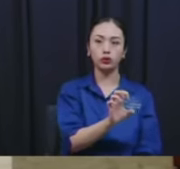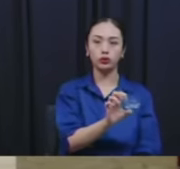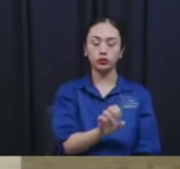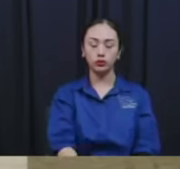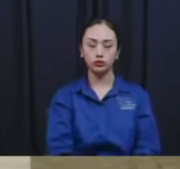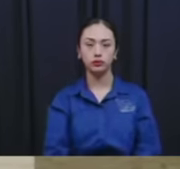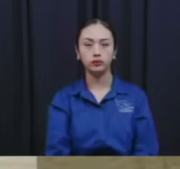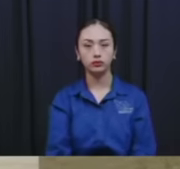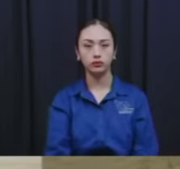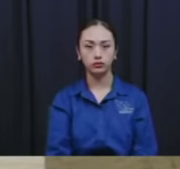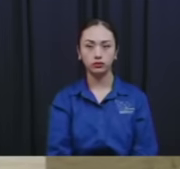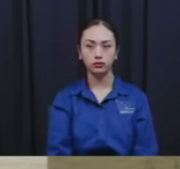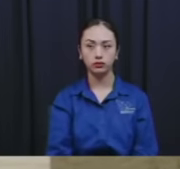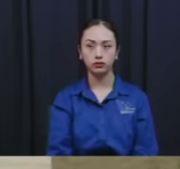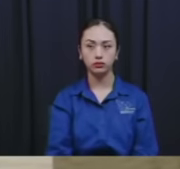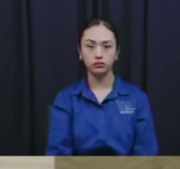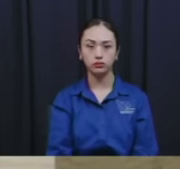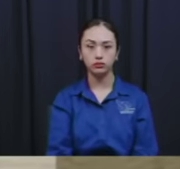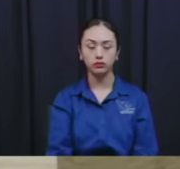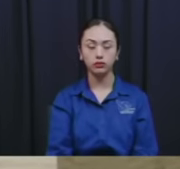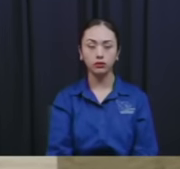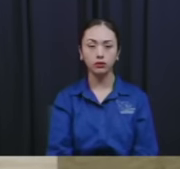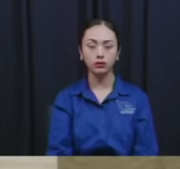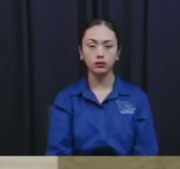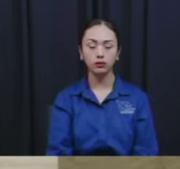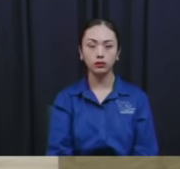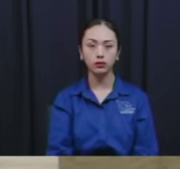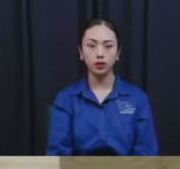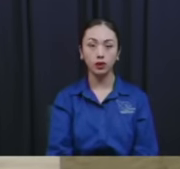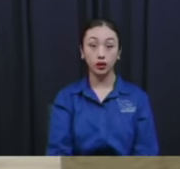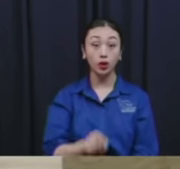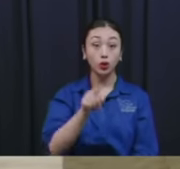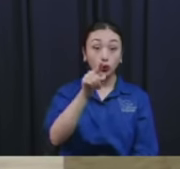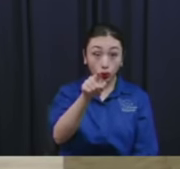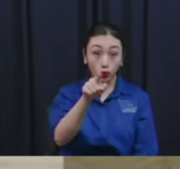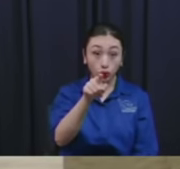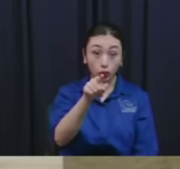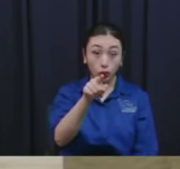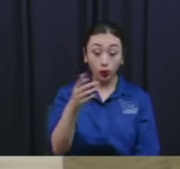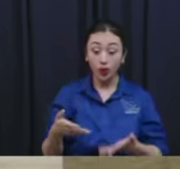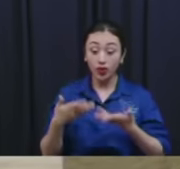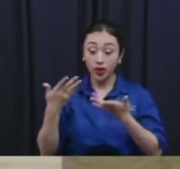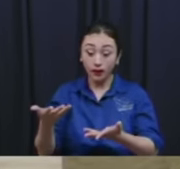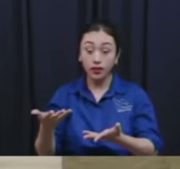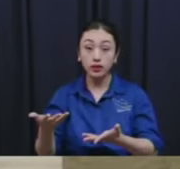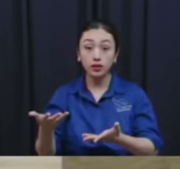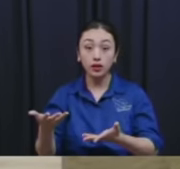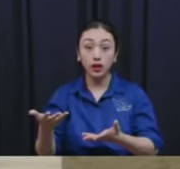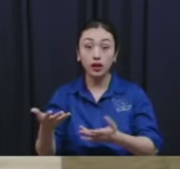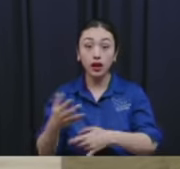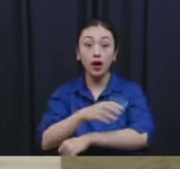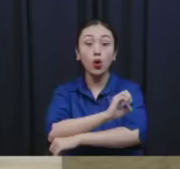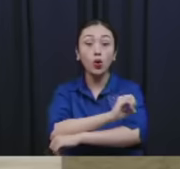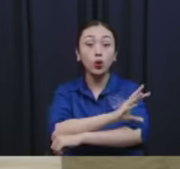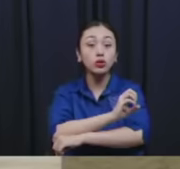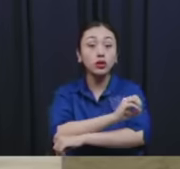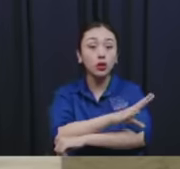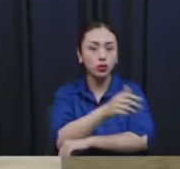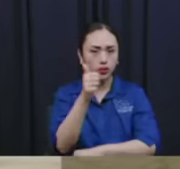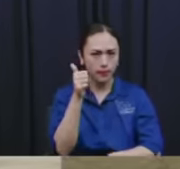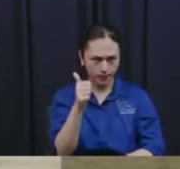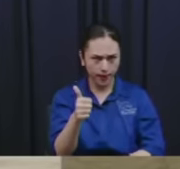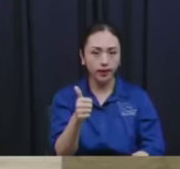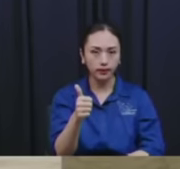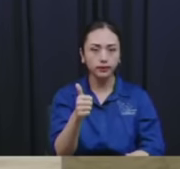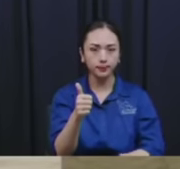te va a poner a su imagen tú tienes que ser un consejero de bien Bueno ahí ahí hay muchísima tela de cortar pero